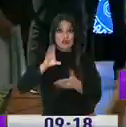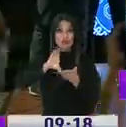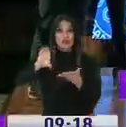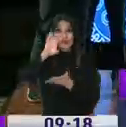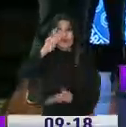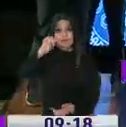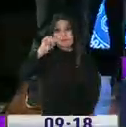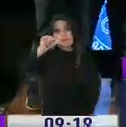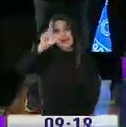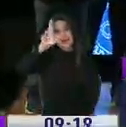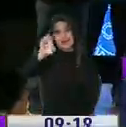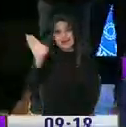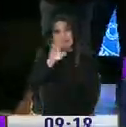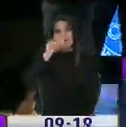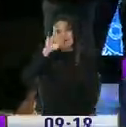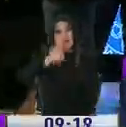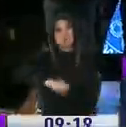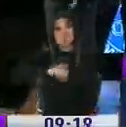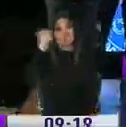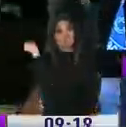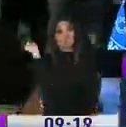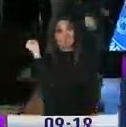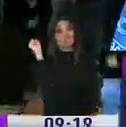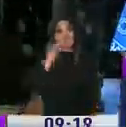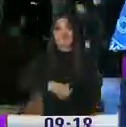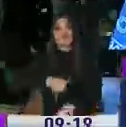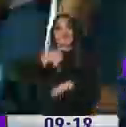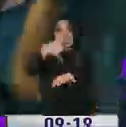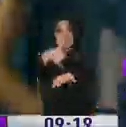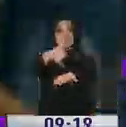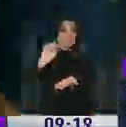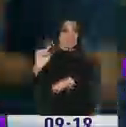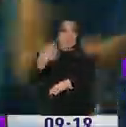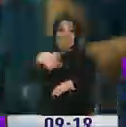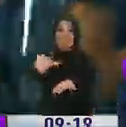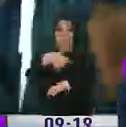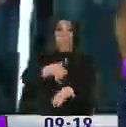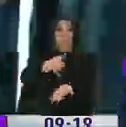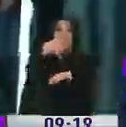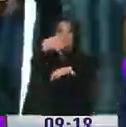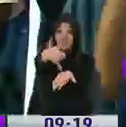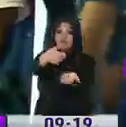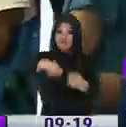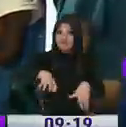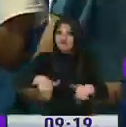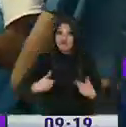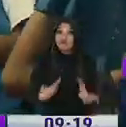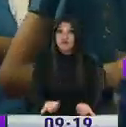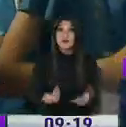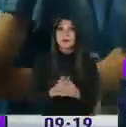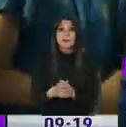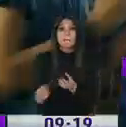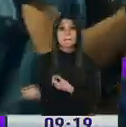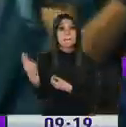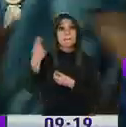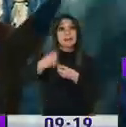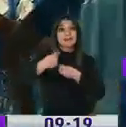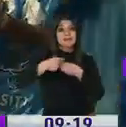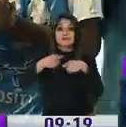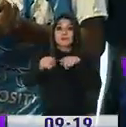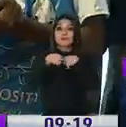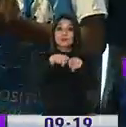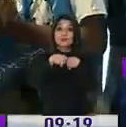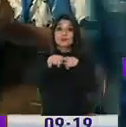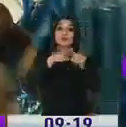Clarac fue el vencedor y se llevó el primer lugar. El premio a su esfuerzo es la participación en un concurso